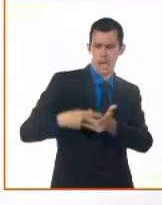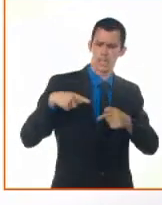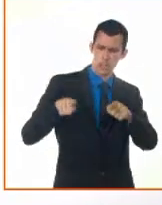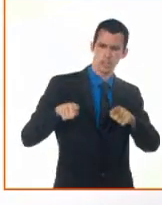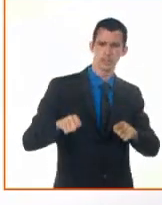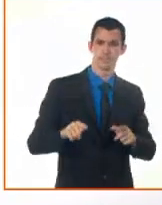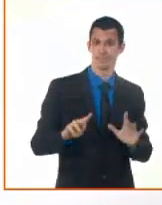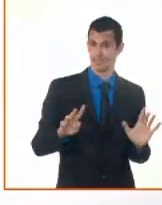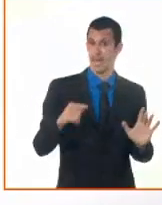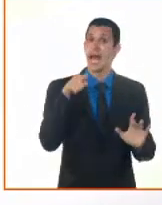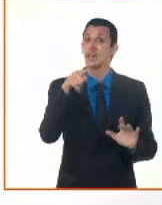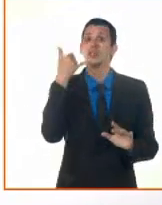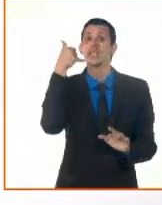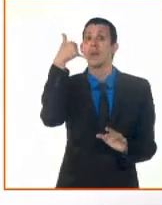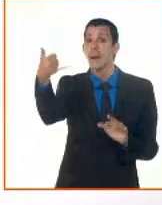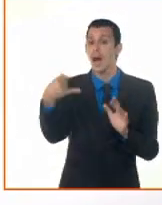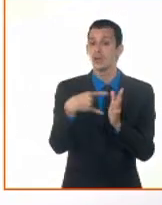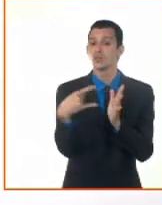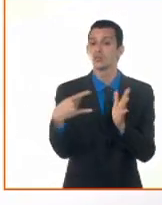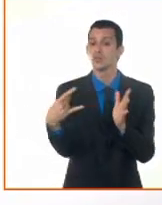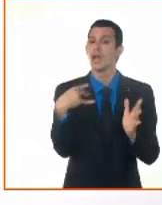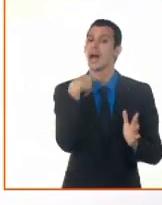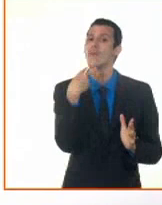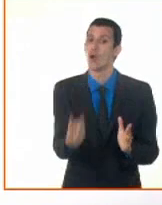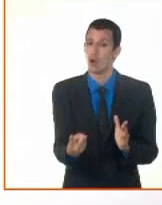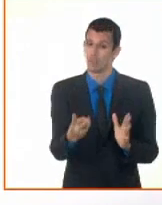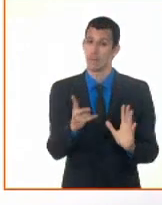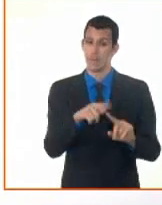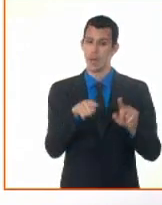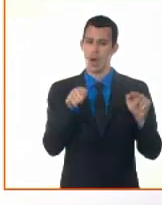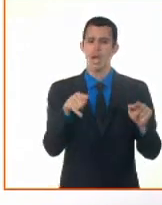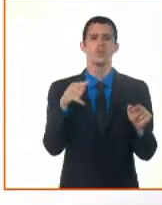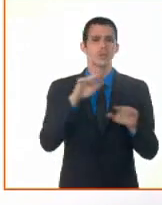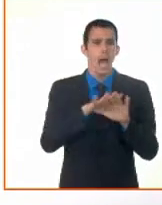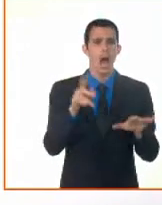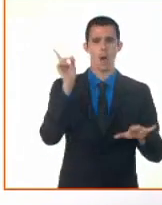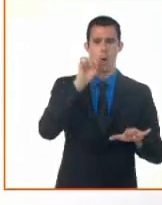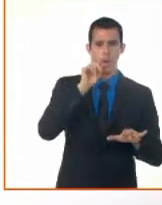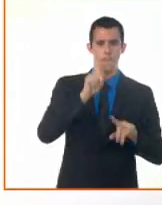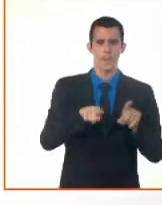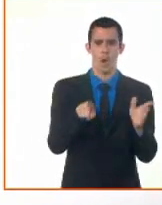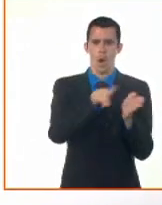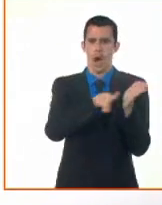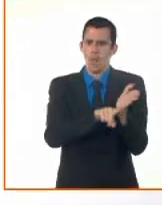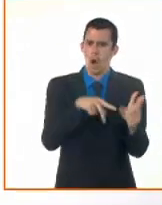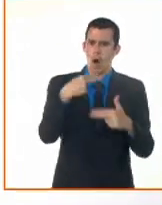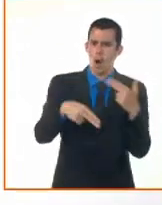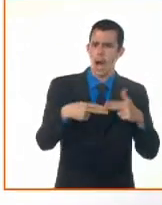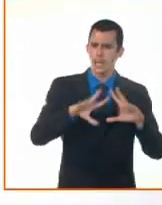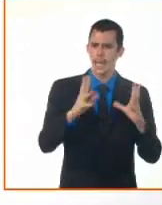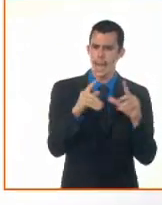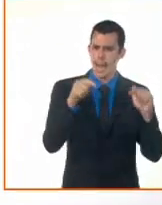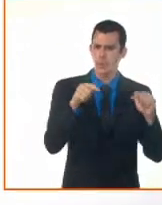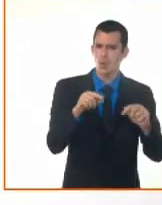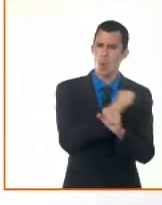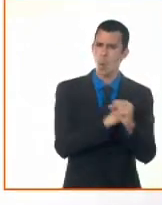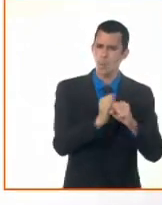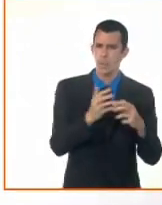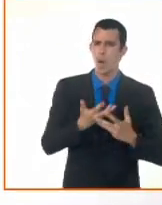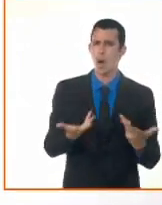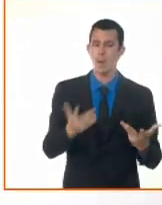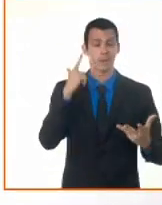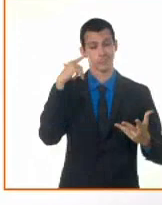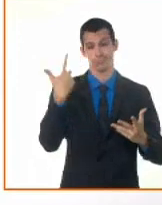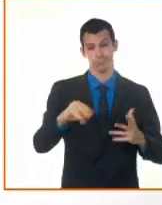que va a ser el departamento de Justicia que va a ser fiscal independiente al parecer se cometieron varios delitos graves se han presentado por la comisión